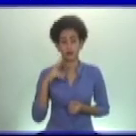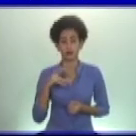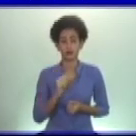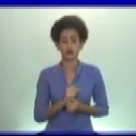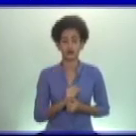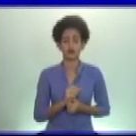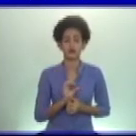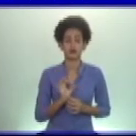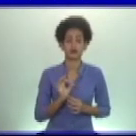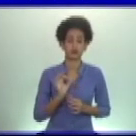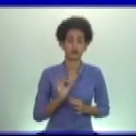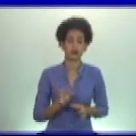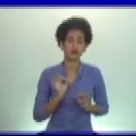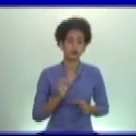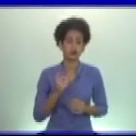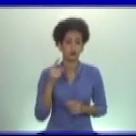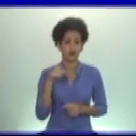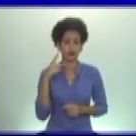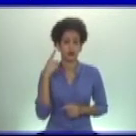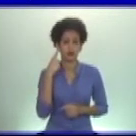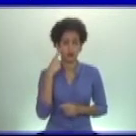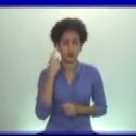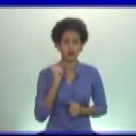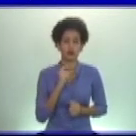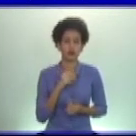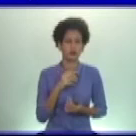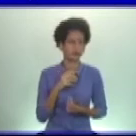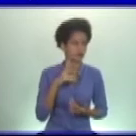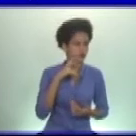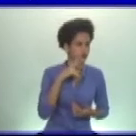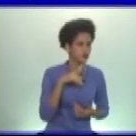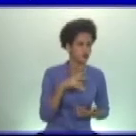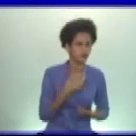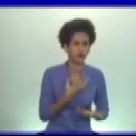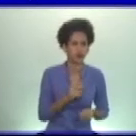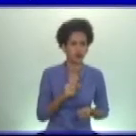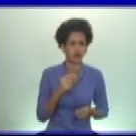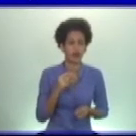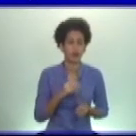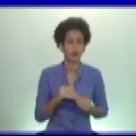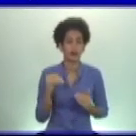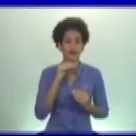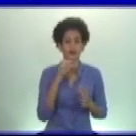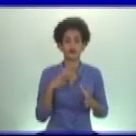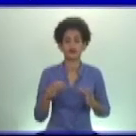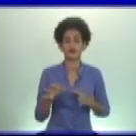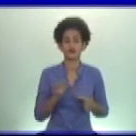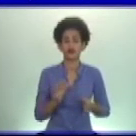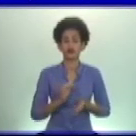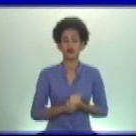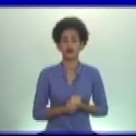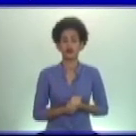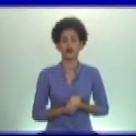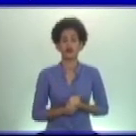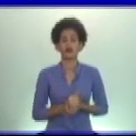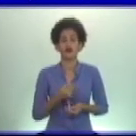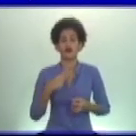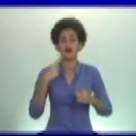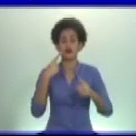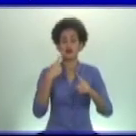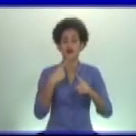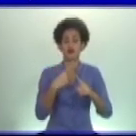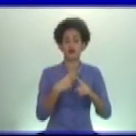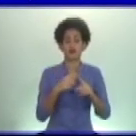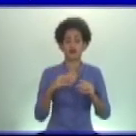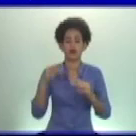haber percatado que tenemos que buscar dónde se encuentra el máximo de la función. En este caso nos va a dar x al cuadrado negativo, o